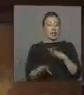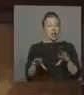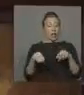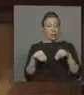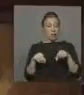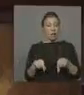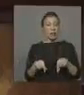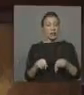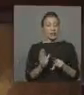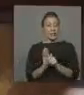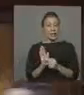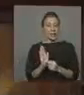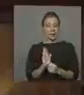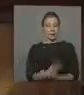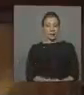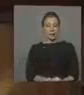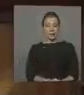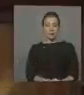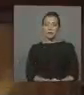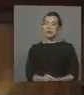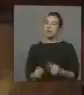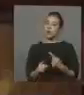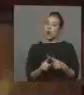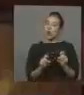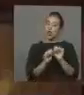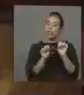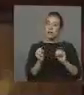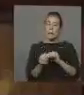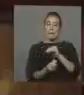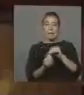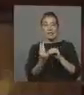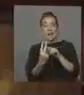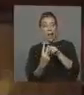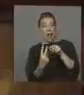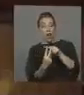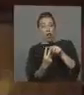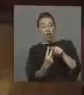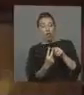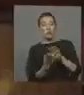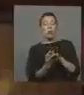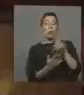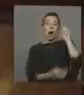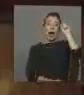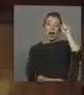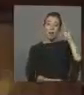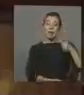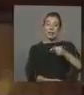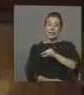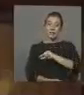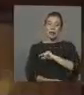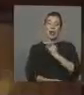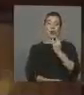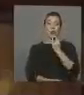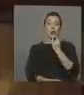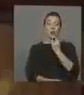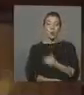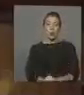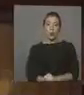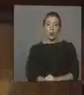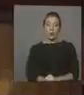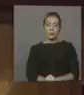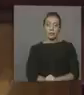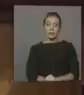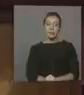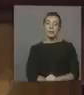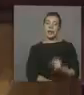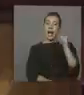esta iniciativa legal. Otros sistemas combinan ambos modelos, como Alemania, España y Uruguay.